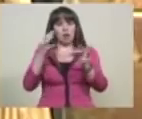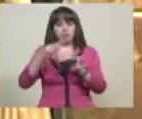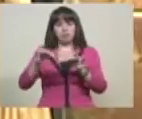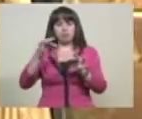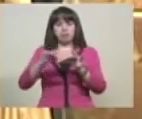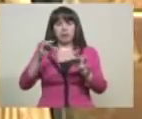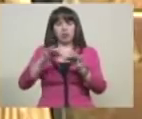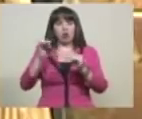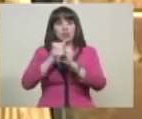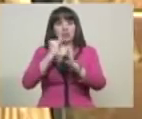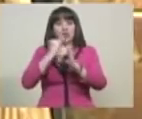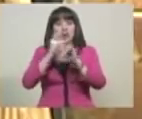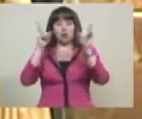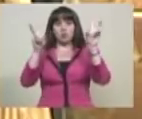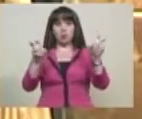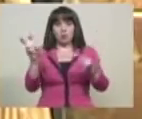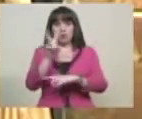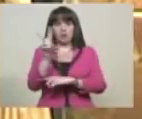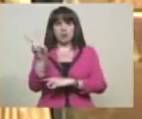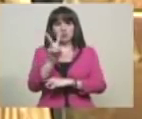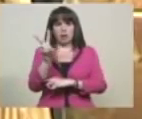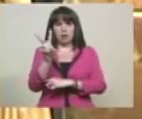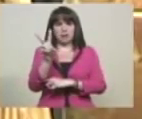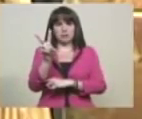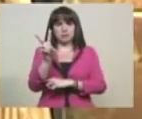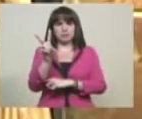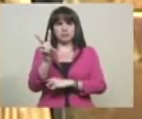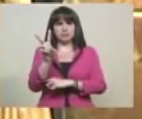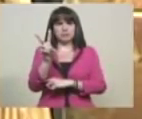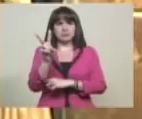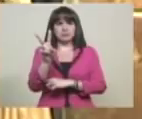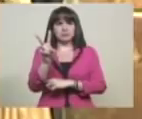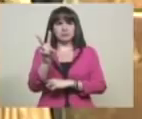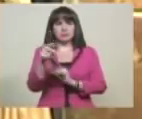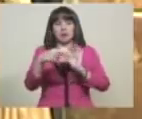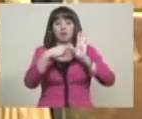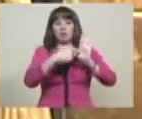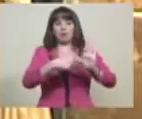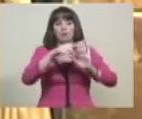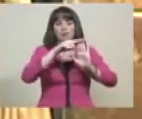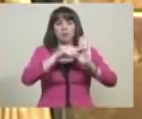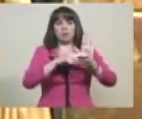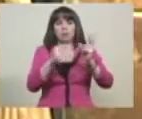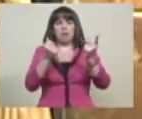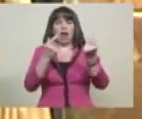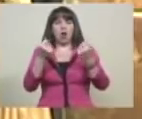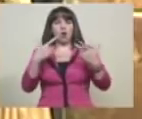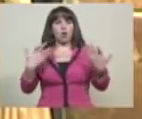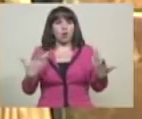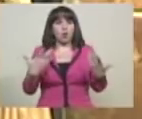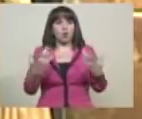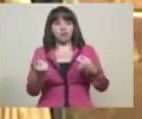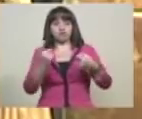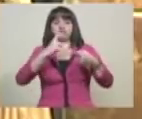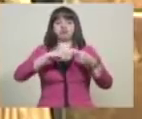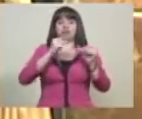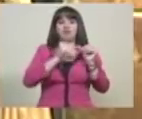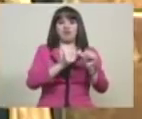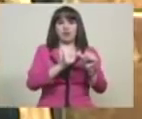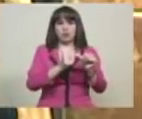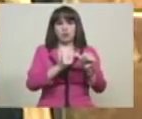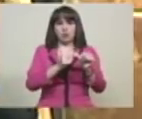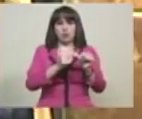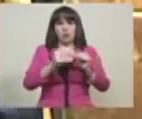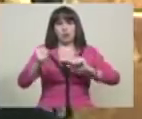nuevo venezolano, vamos a convertir al petro en la referencia, en el anclaje para